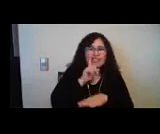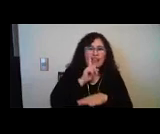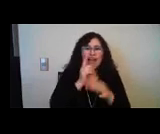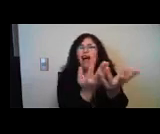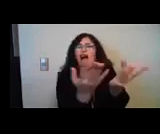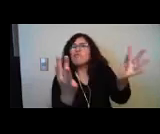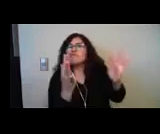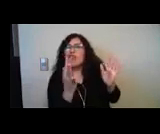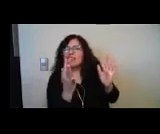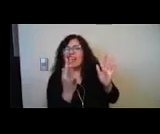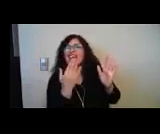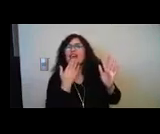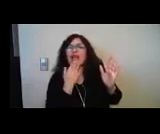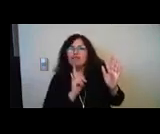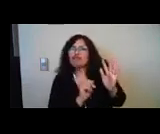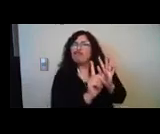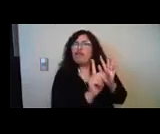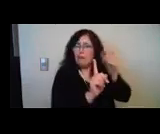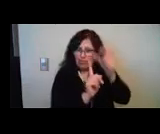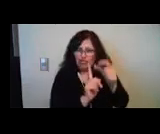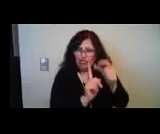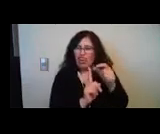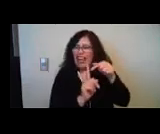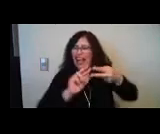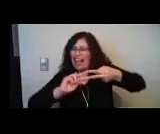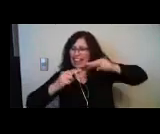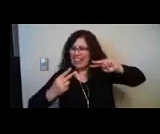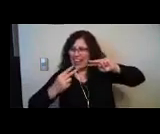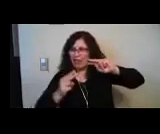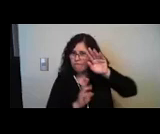que gatille la expresión de estos genes para producir la enfermedad, ¿ya?